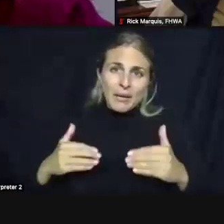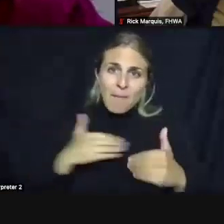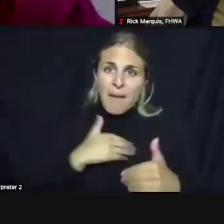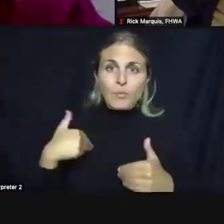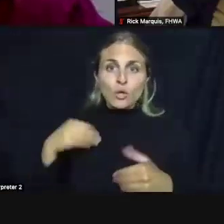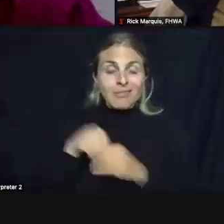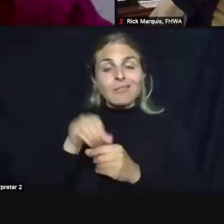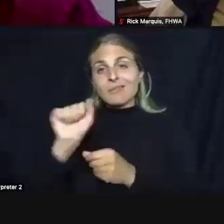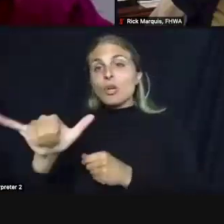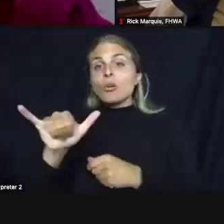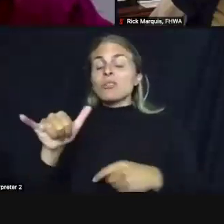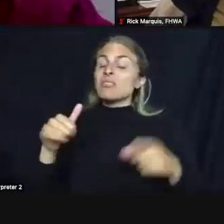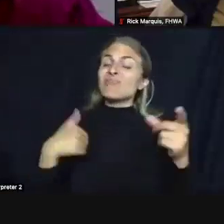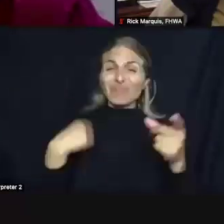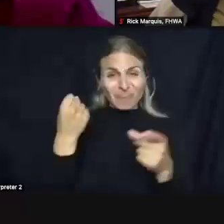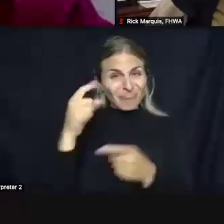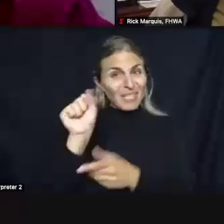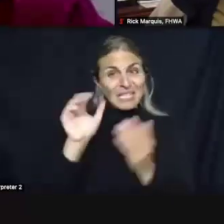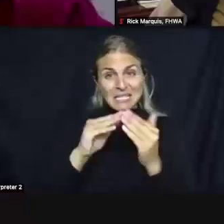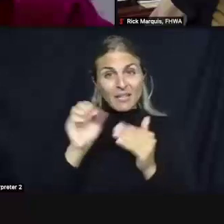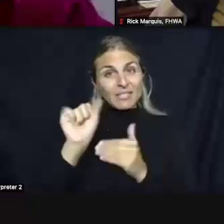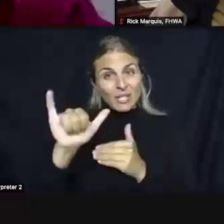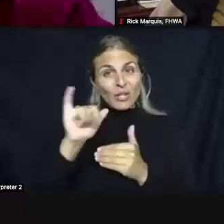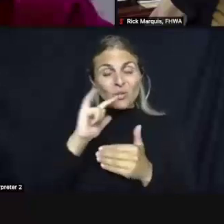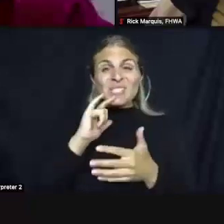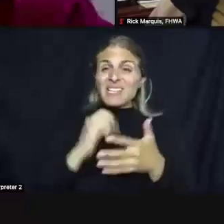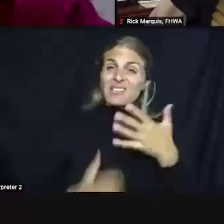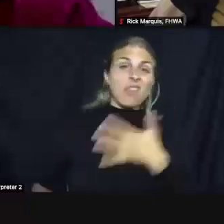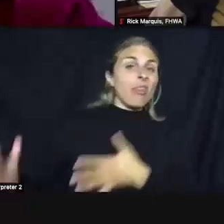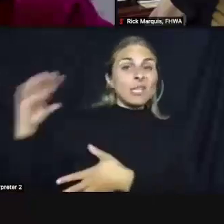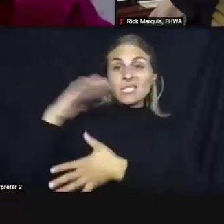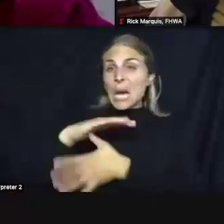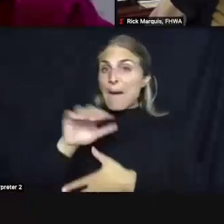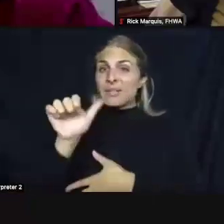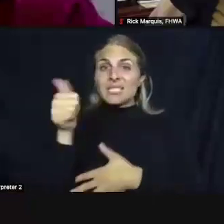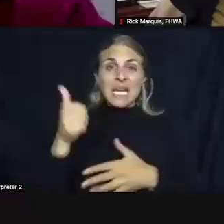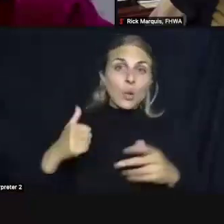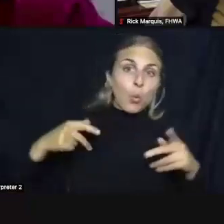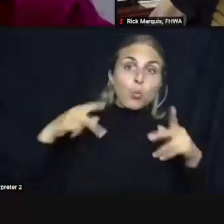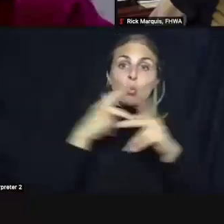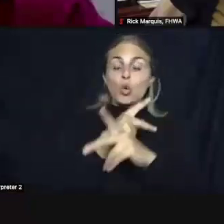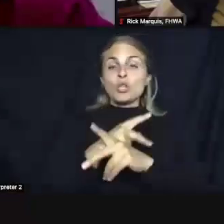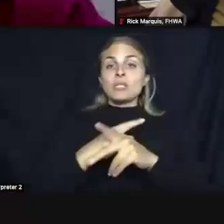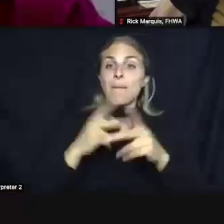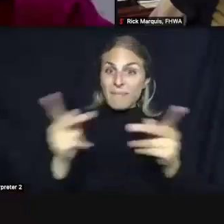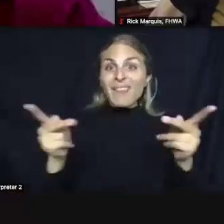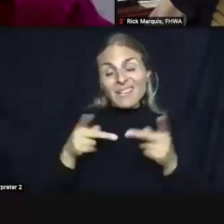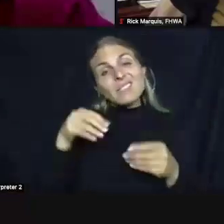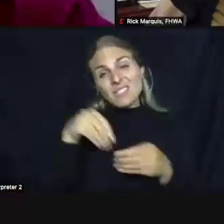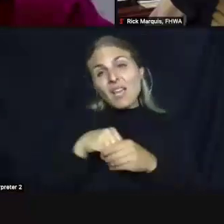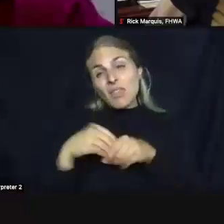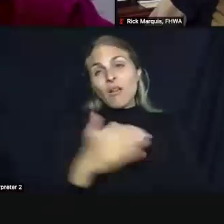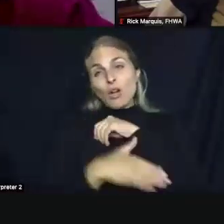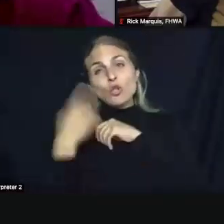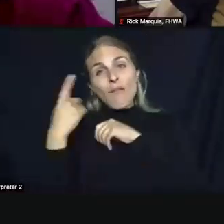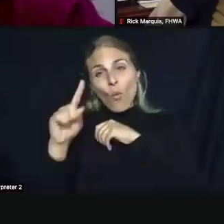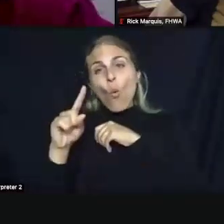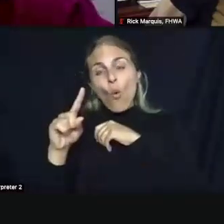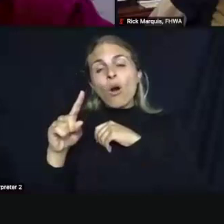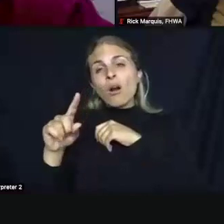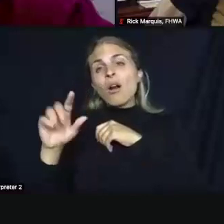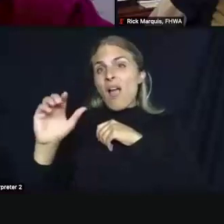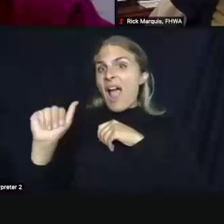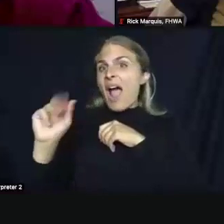está pasando a las personas en Syracuse. Syracuse es uno de los primeros 10